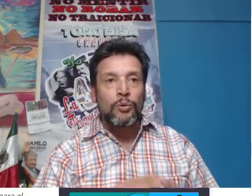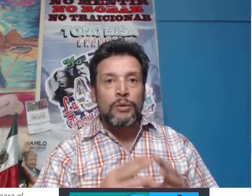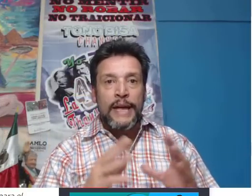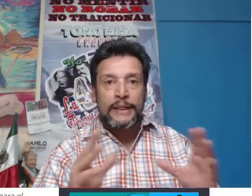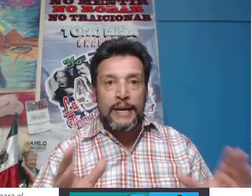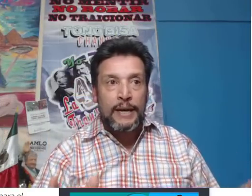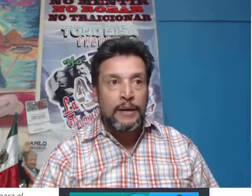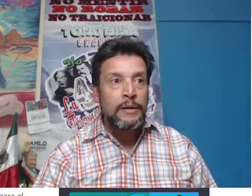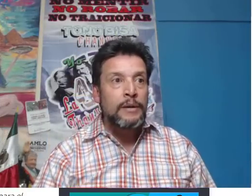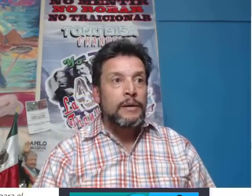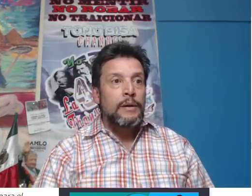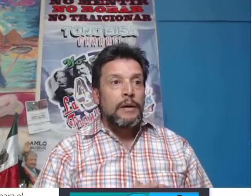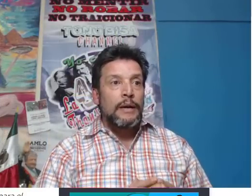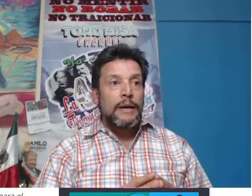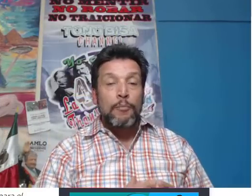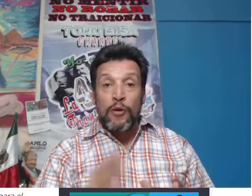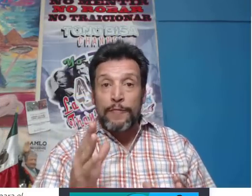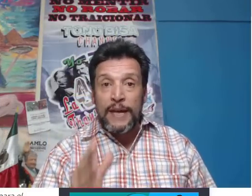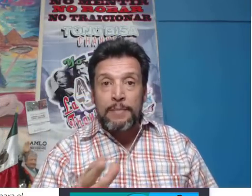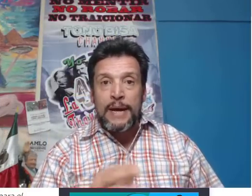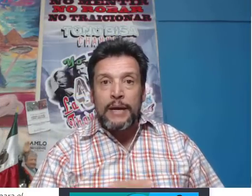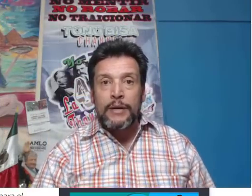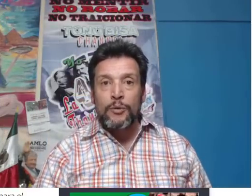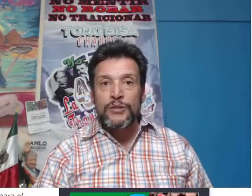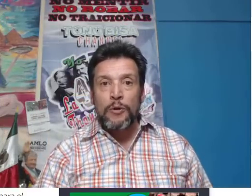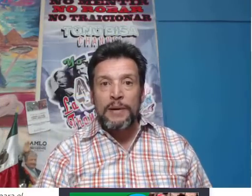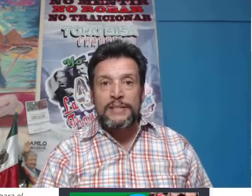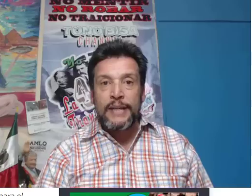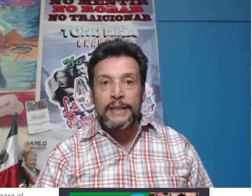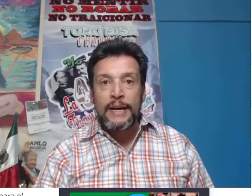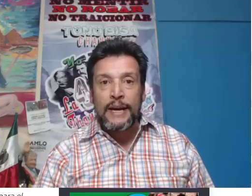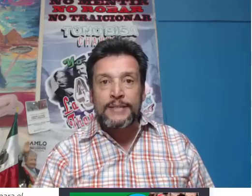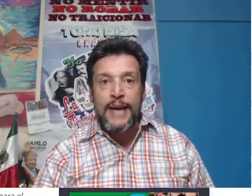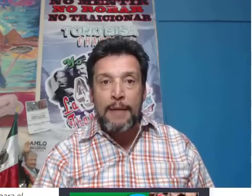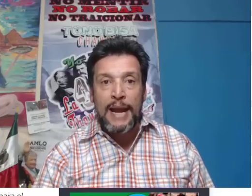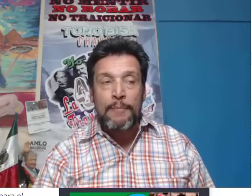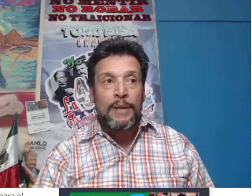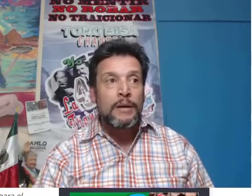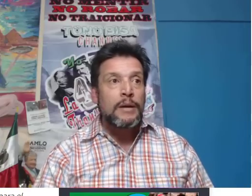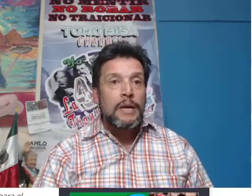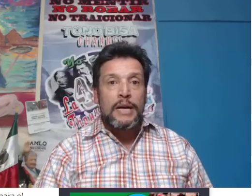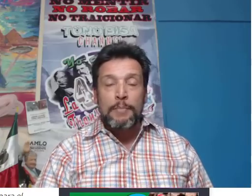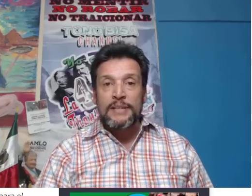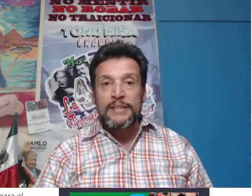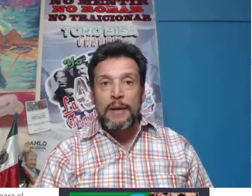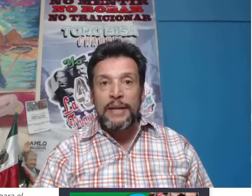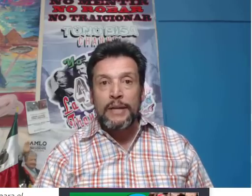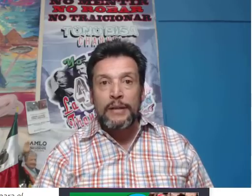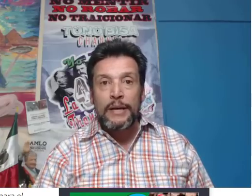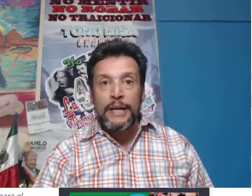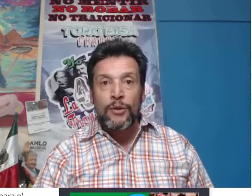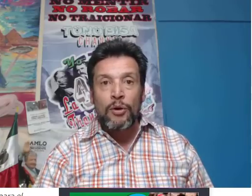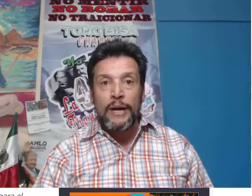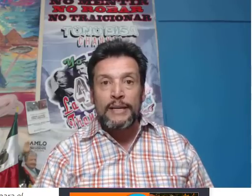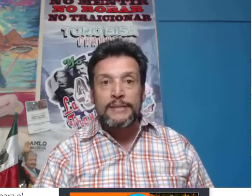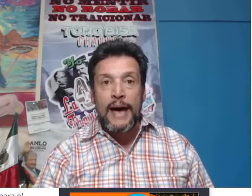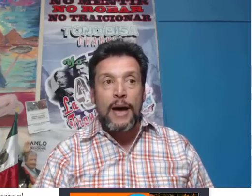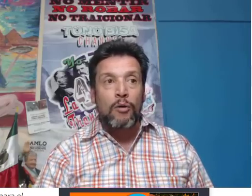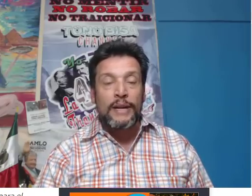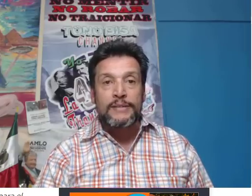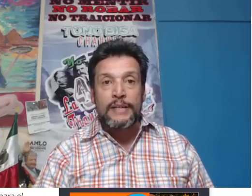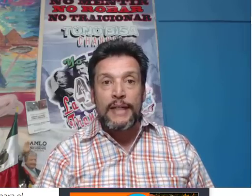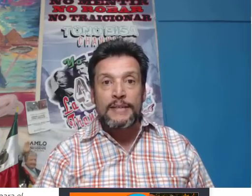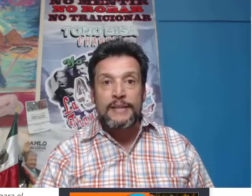muy contundente, muy firme nuestro presidente, que así habla, y que precisamente teniendo